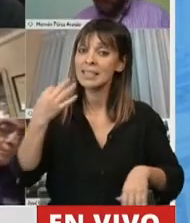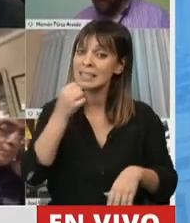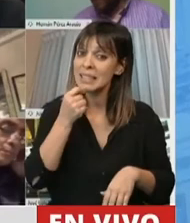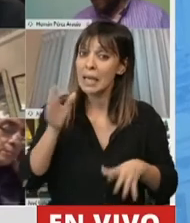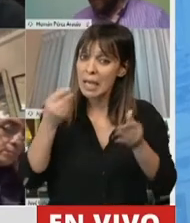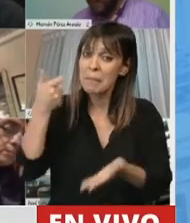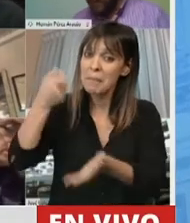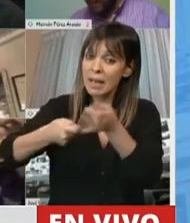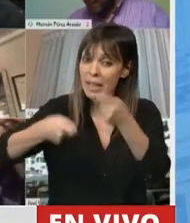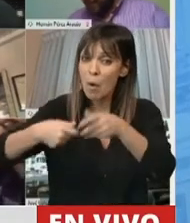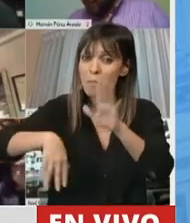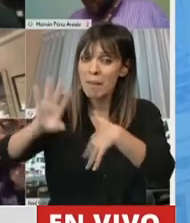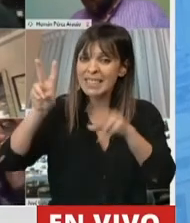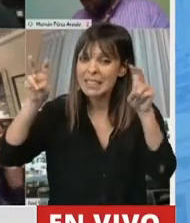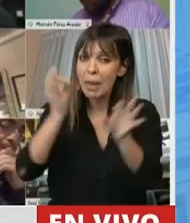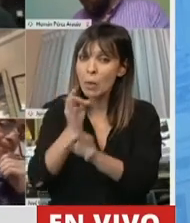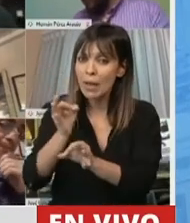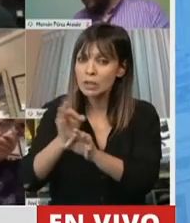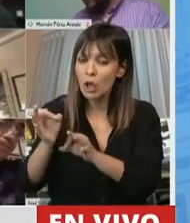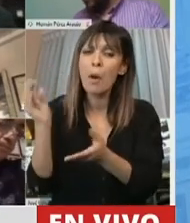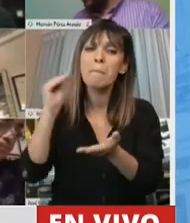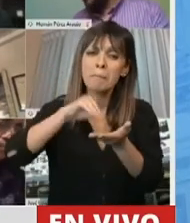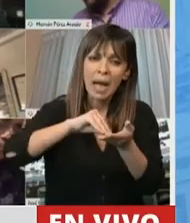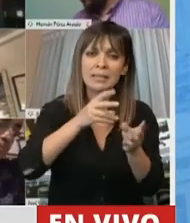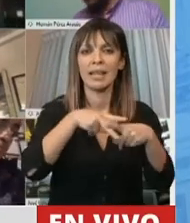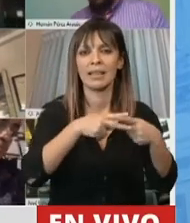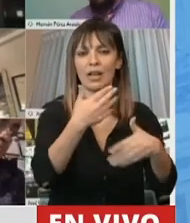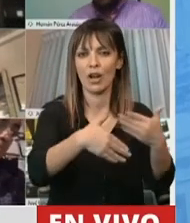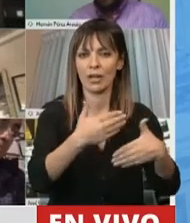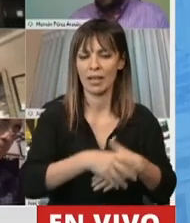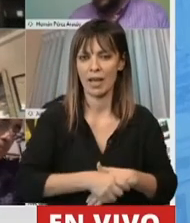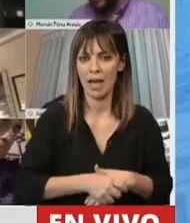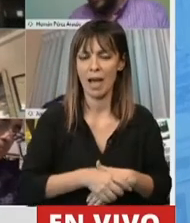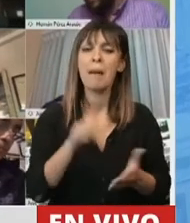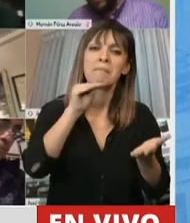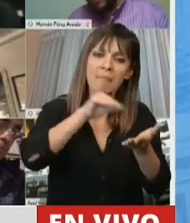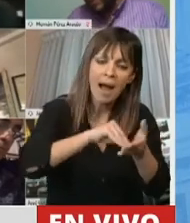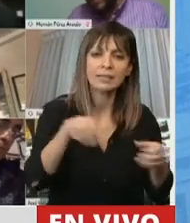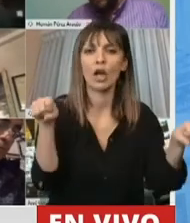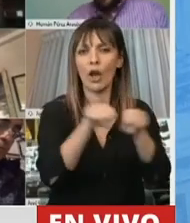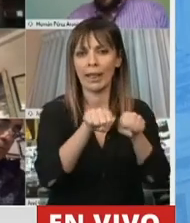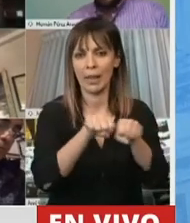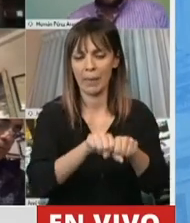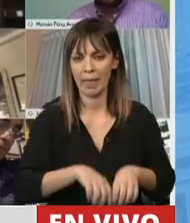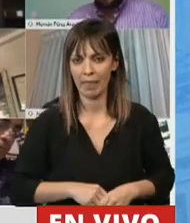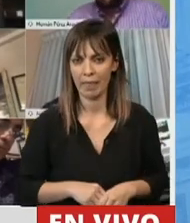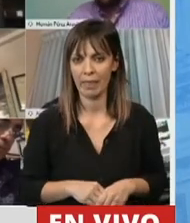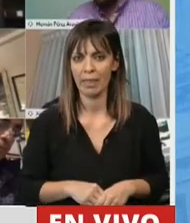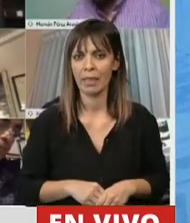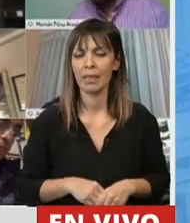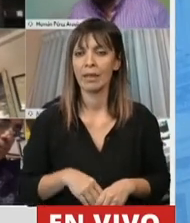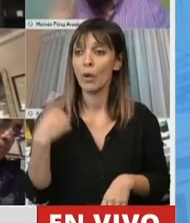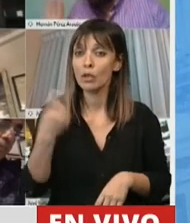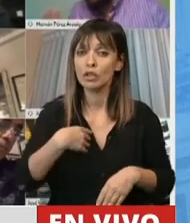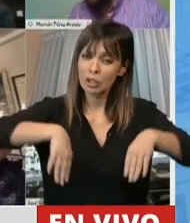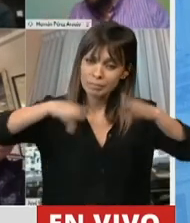cuando invertir más en la tecnología, de conectividad, cuando trabajemos más en